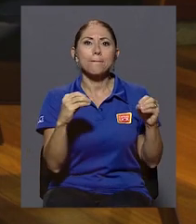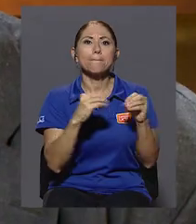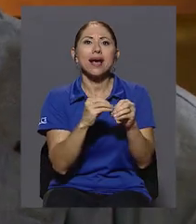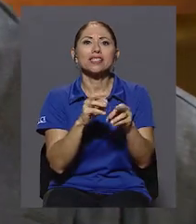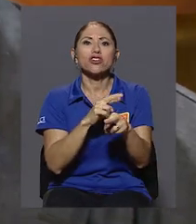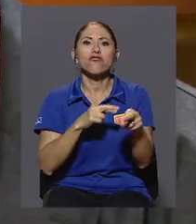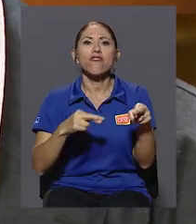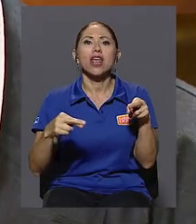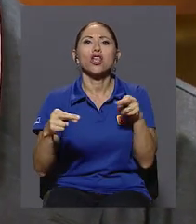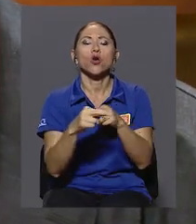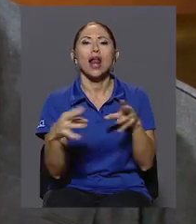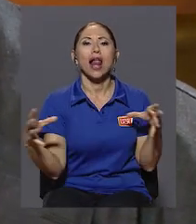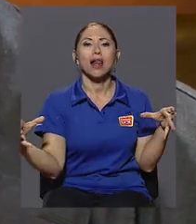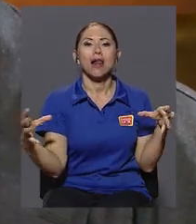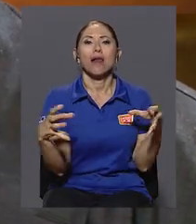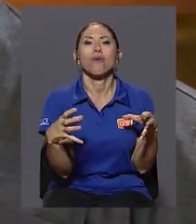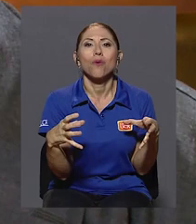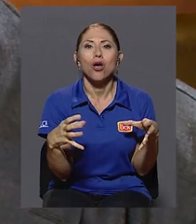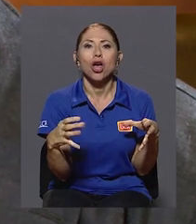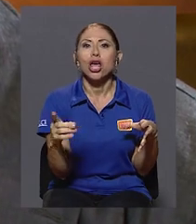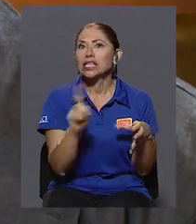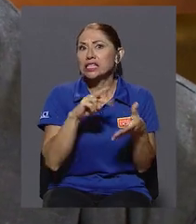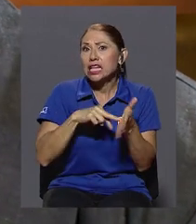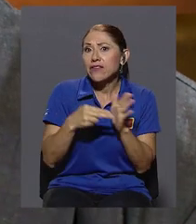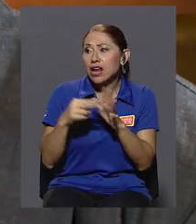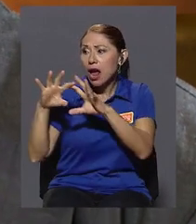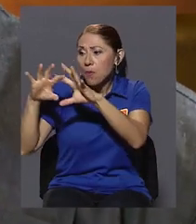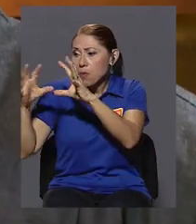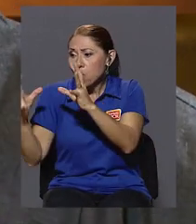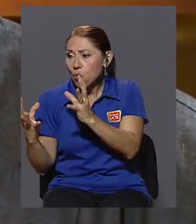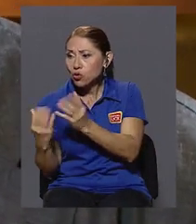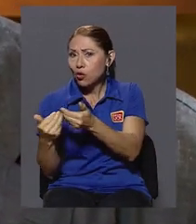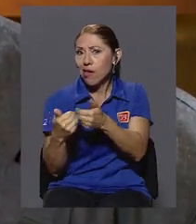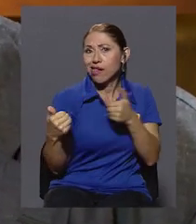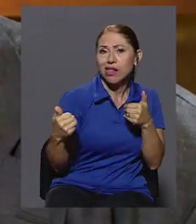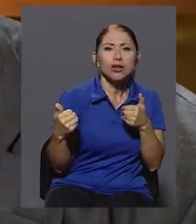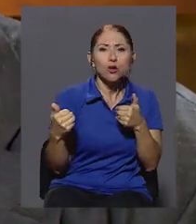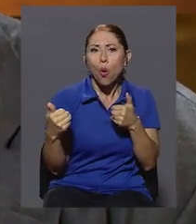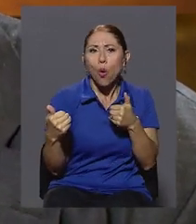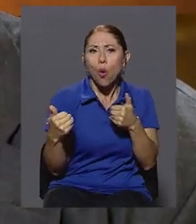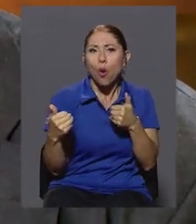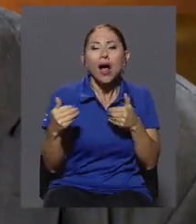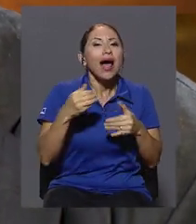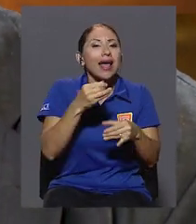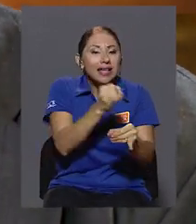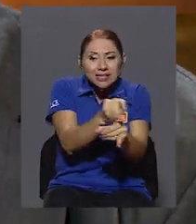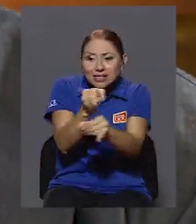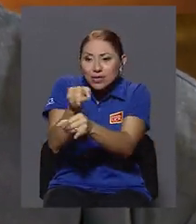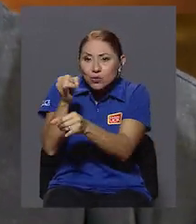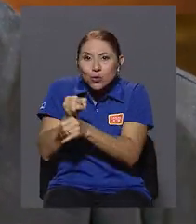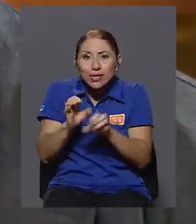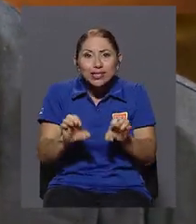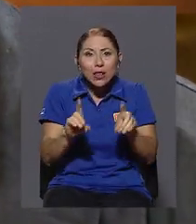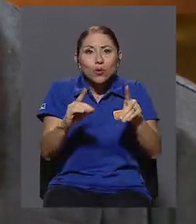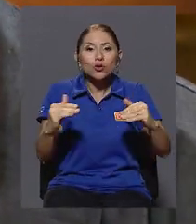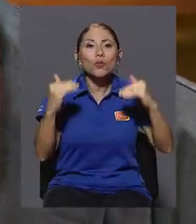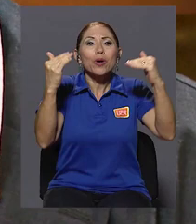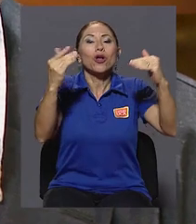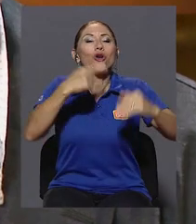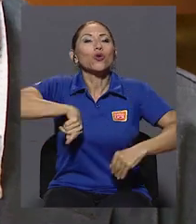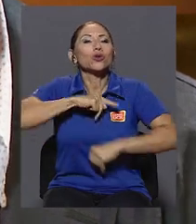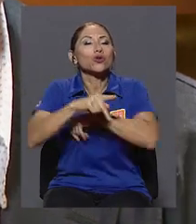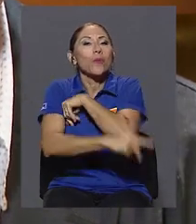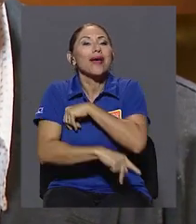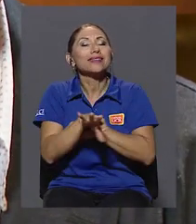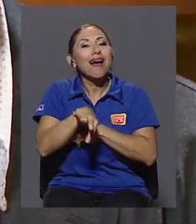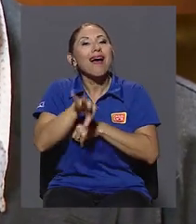regional, no para aislarnos del mundo, sino para que a través de las instituciones de educación superior nuestras naciones encuentren soluciones